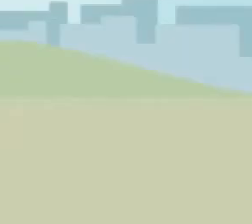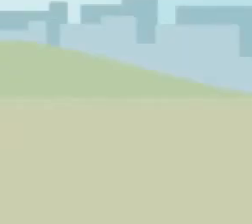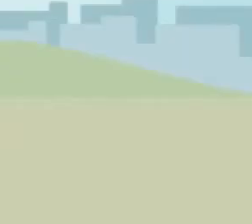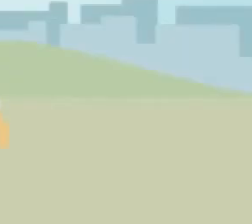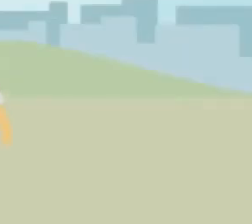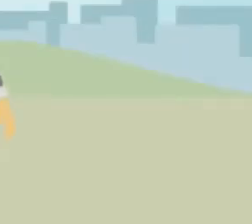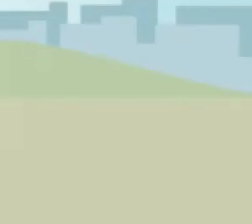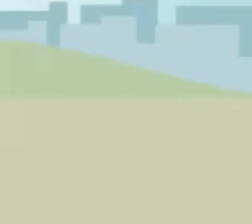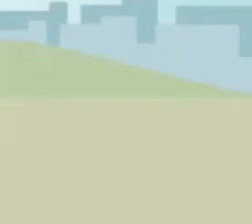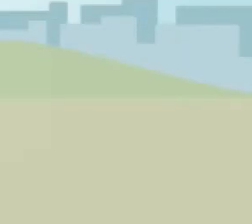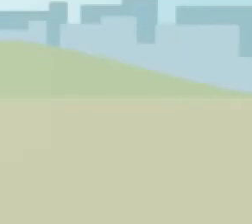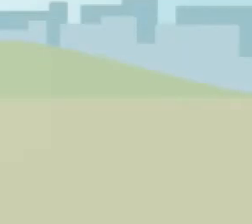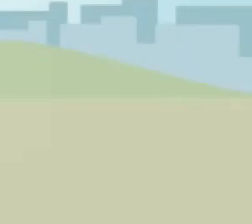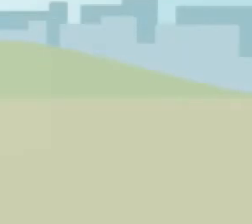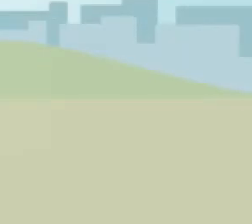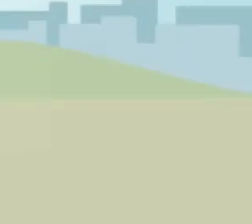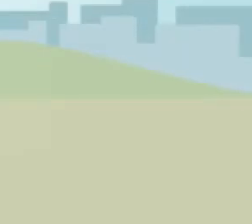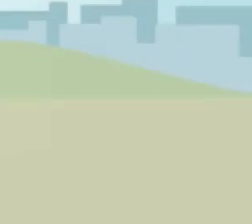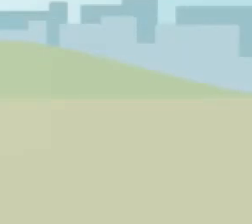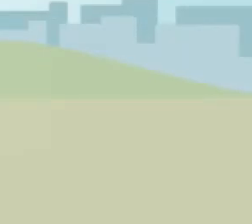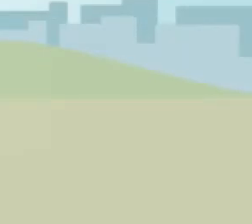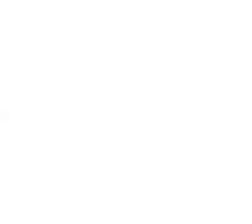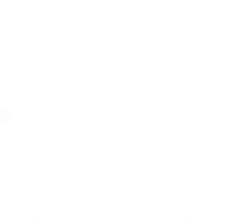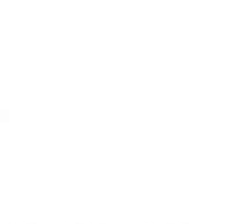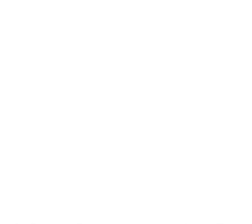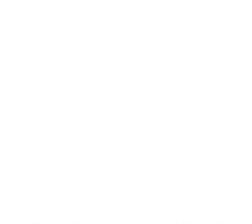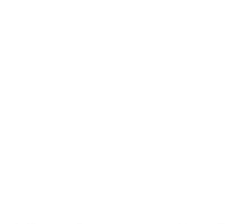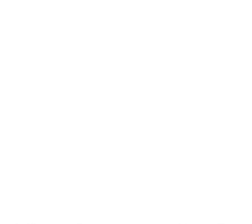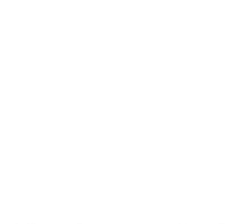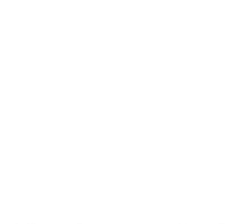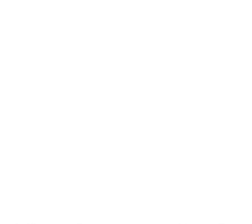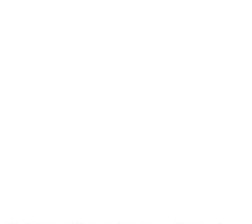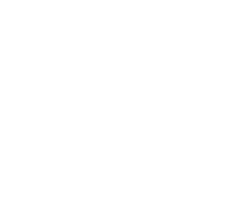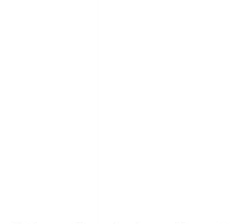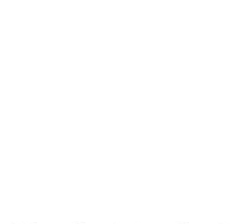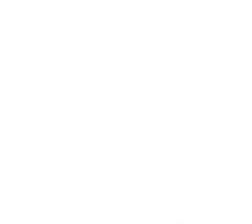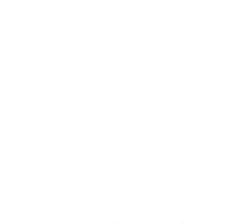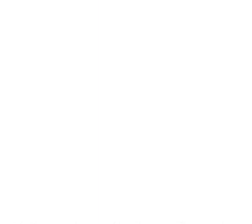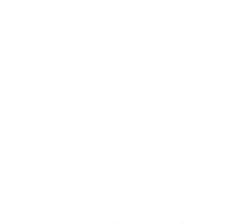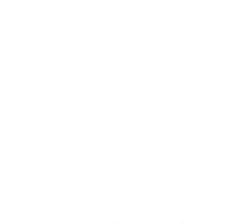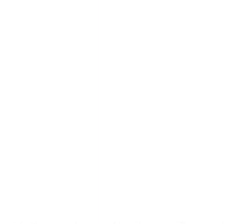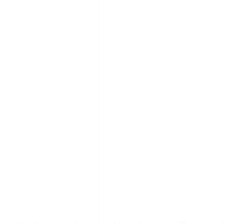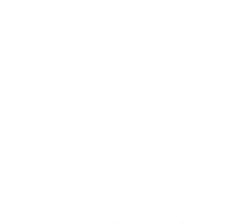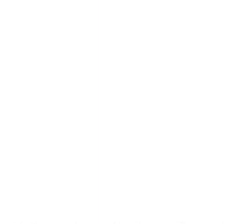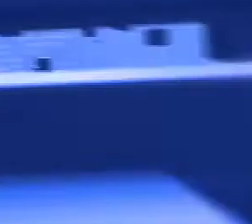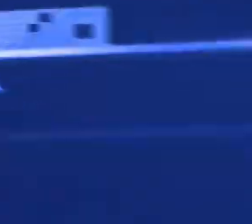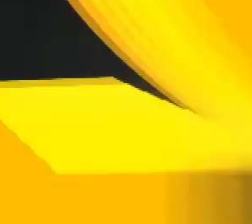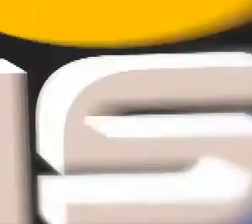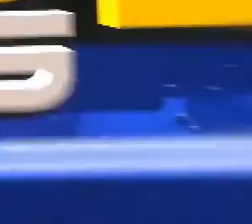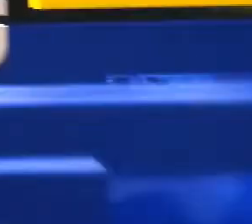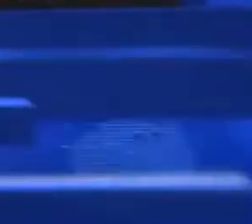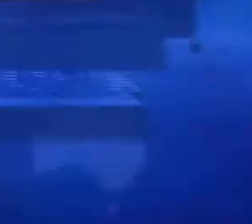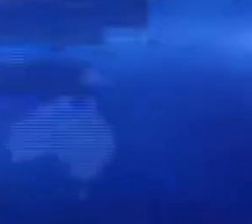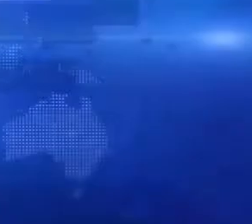Si juntos nos preparamos, juntos lo logramos. En Barranca Bermeja, sí es posible.